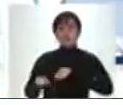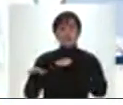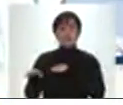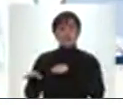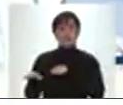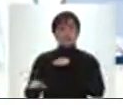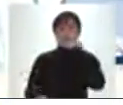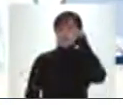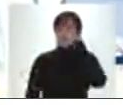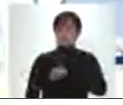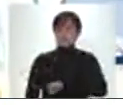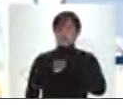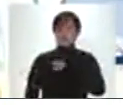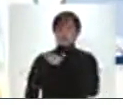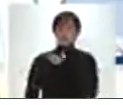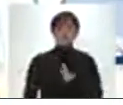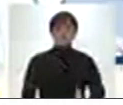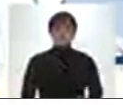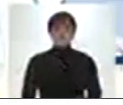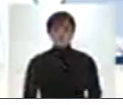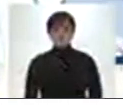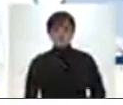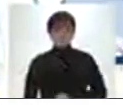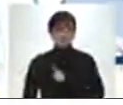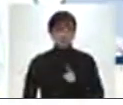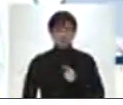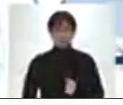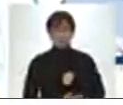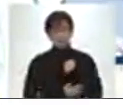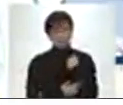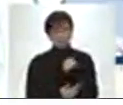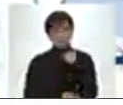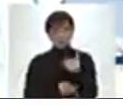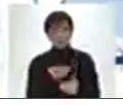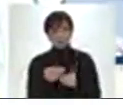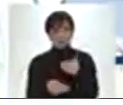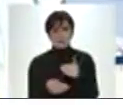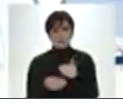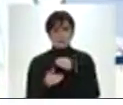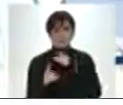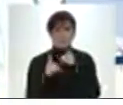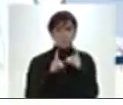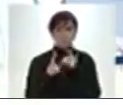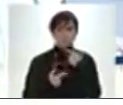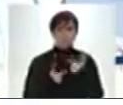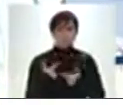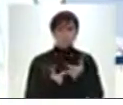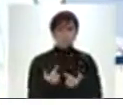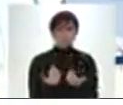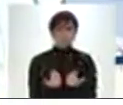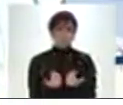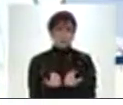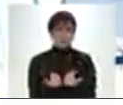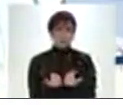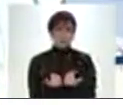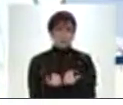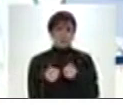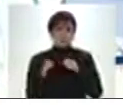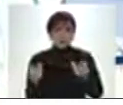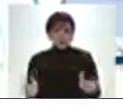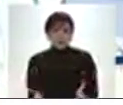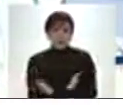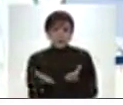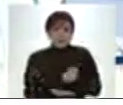Tribunal Constitucional. Creo que eso tampoco ayuda a seguir avanzando en el diálogo político que se requiere para sacar adelante al país de